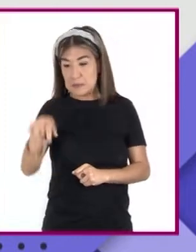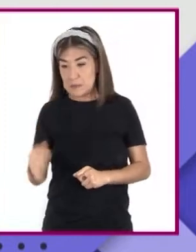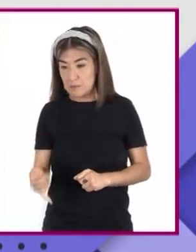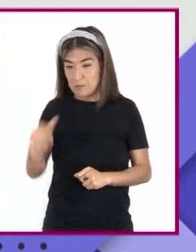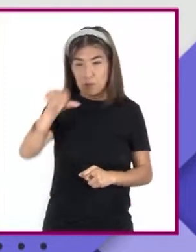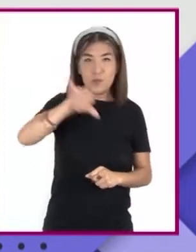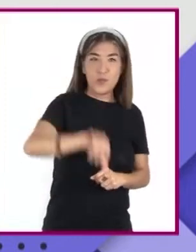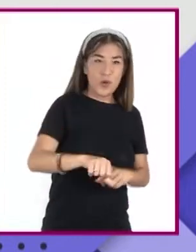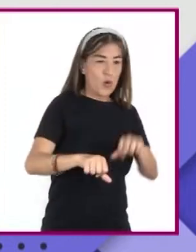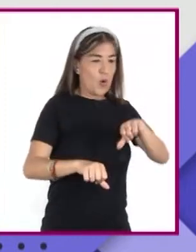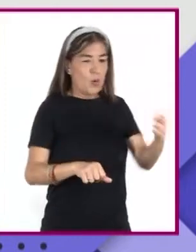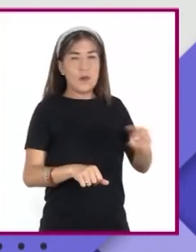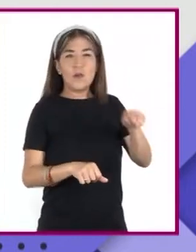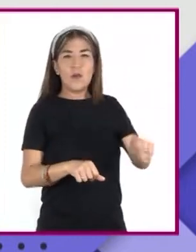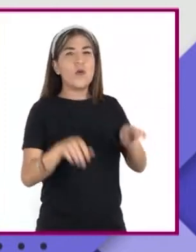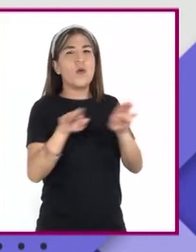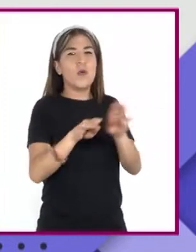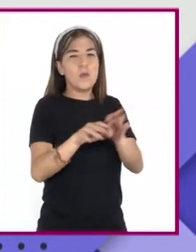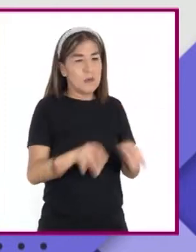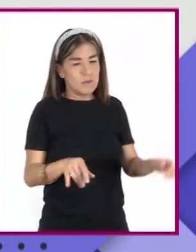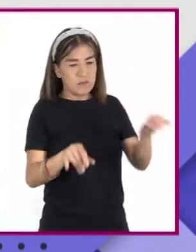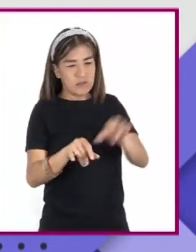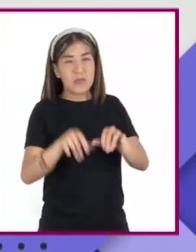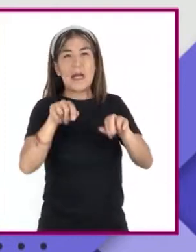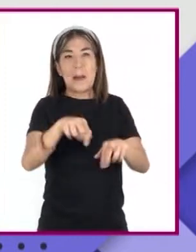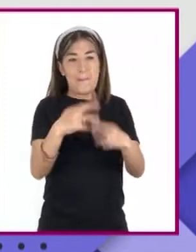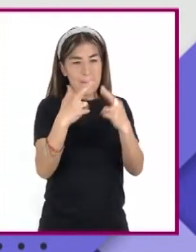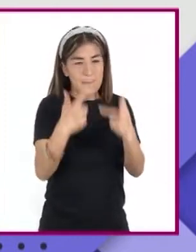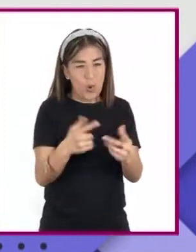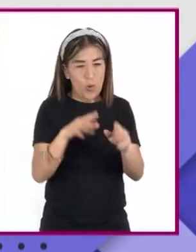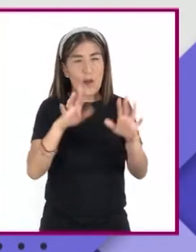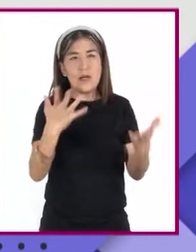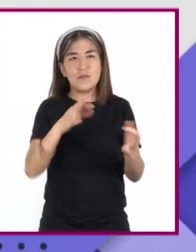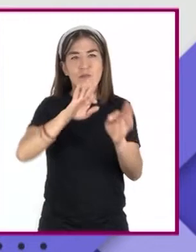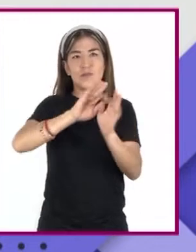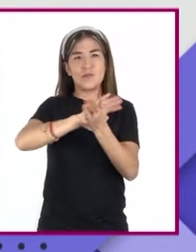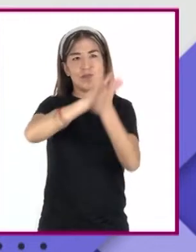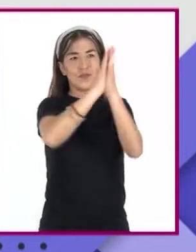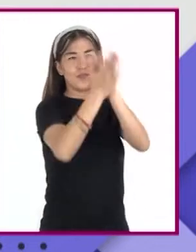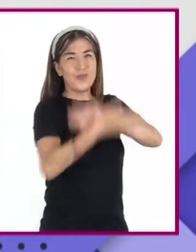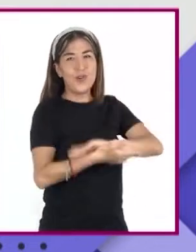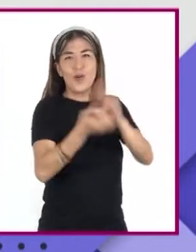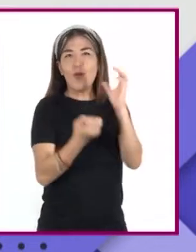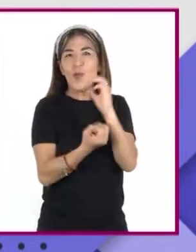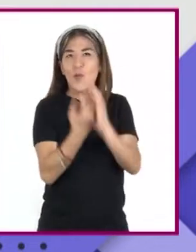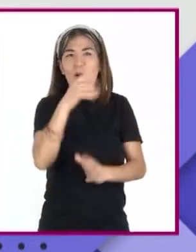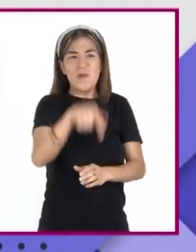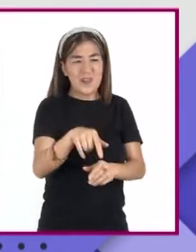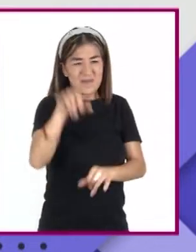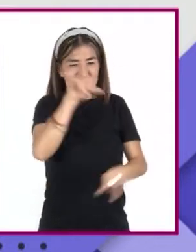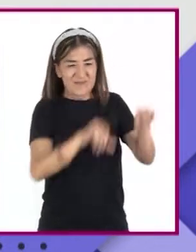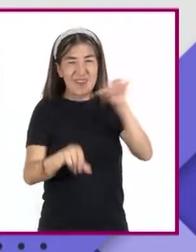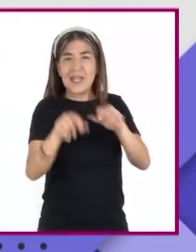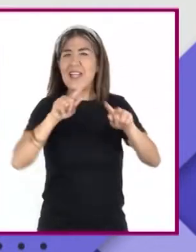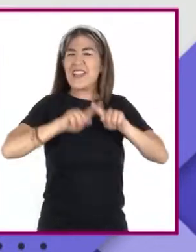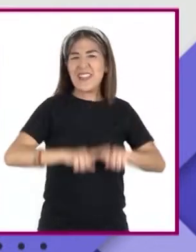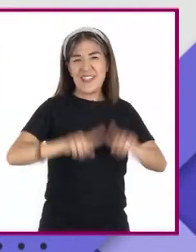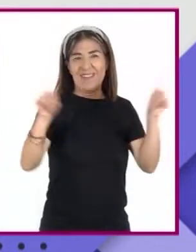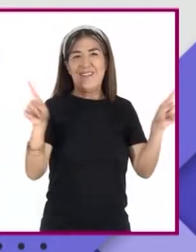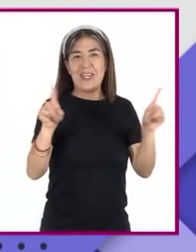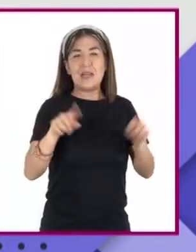convierten mediante el rompimiento y la formación de nuevos enlaces en unas sustancias totalmente